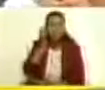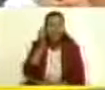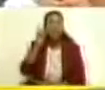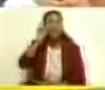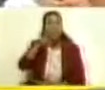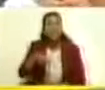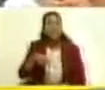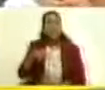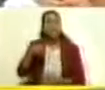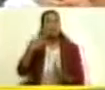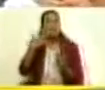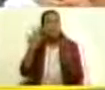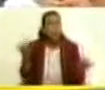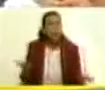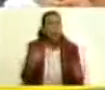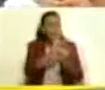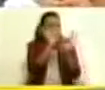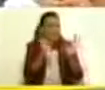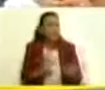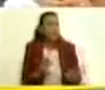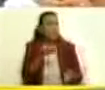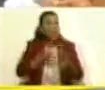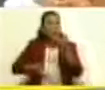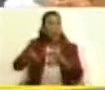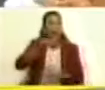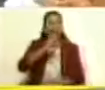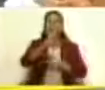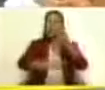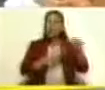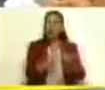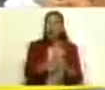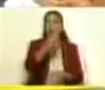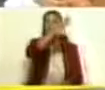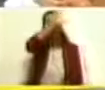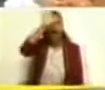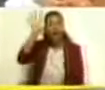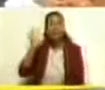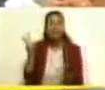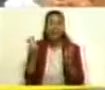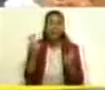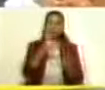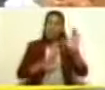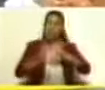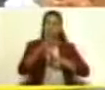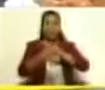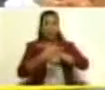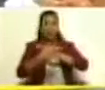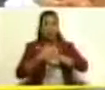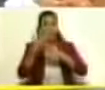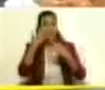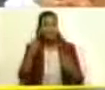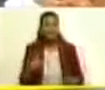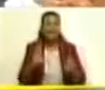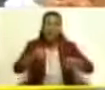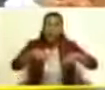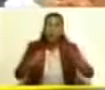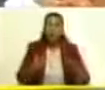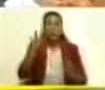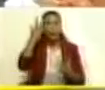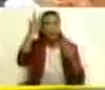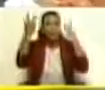profundizar también mecanismos de cooperación internacional en materia de ciencia, tecnología e